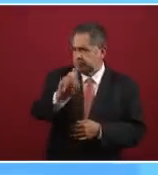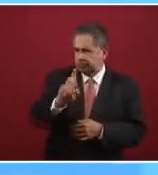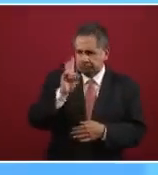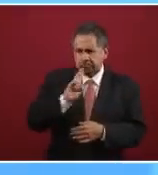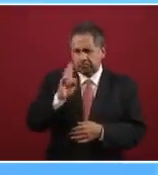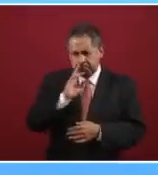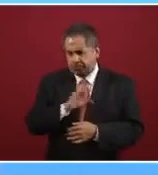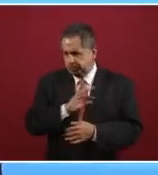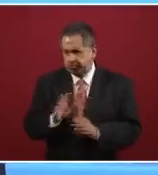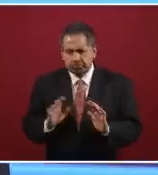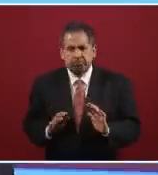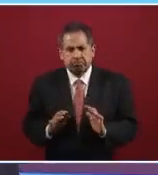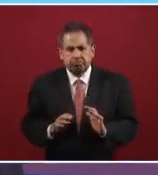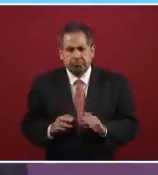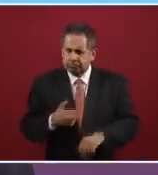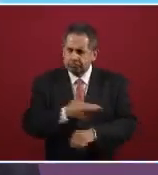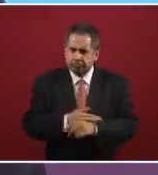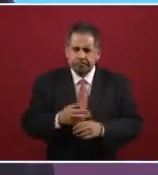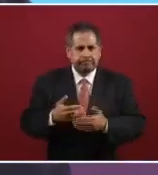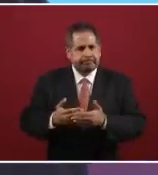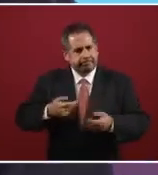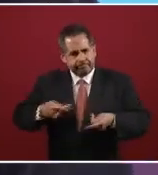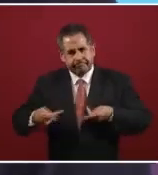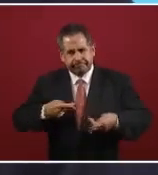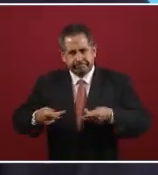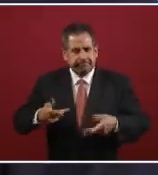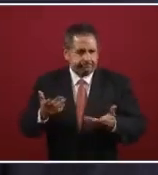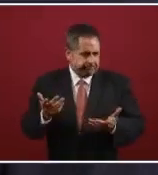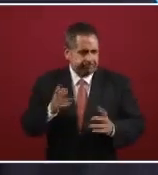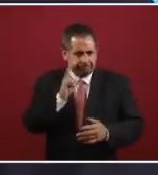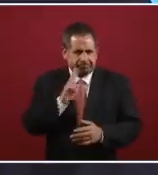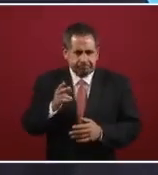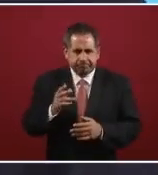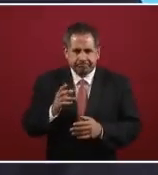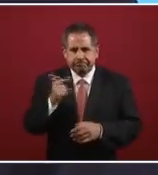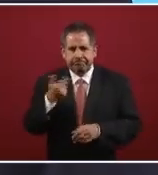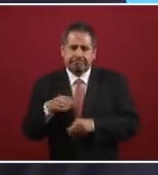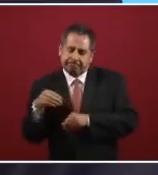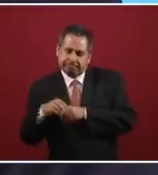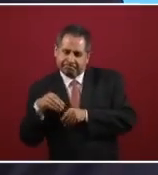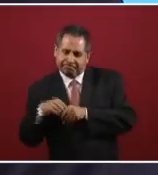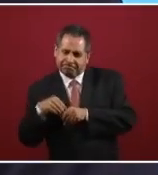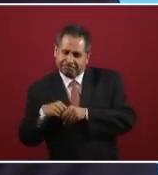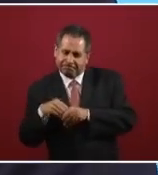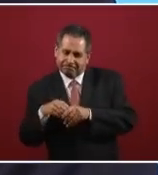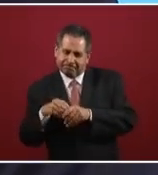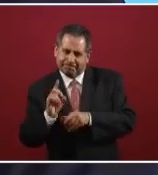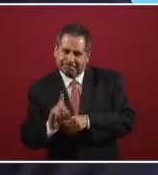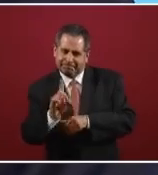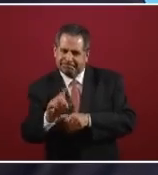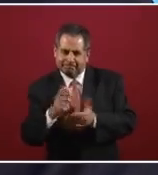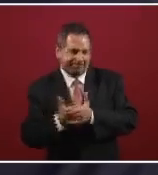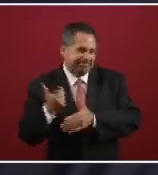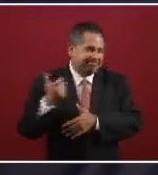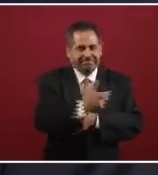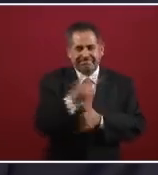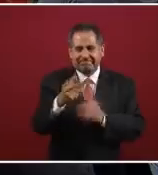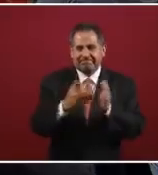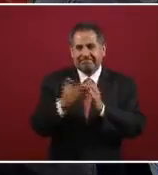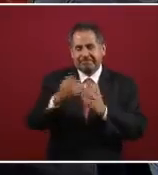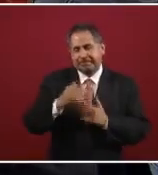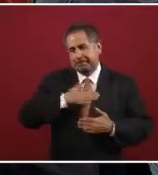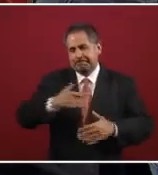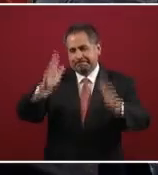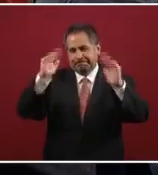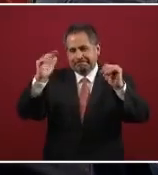para que se vayan preparando y usted vaya juntando su dinerito bueno ya me